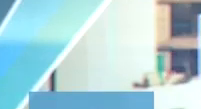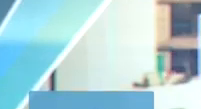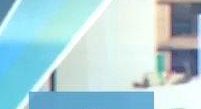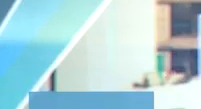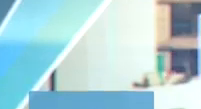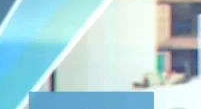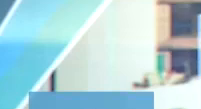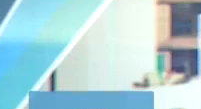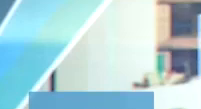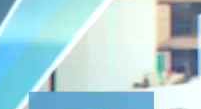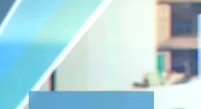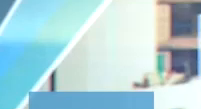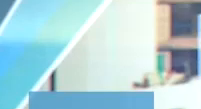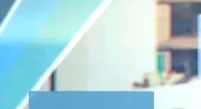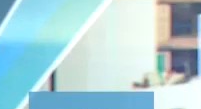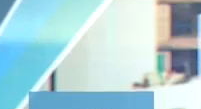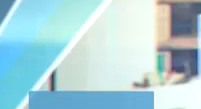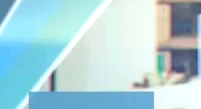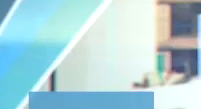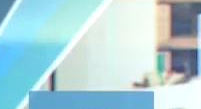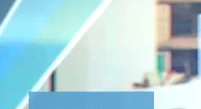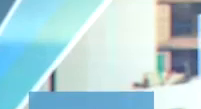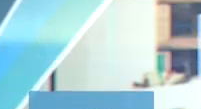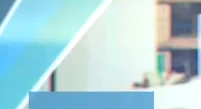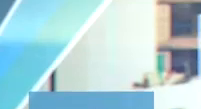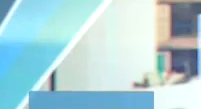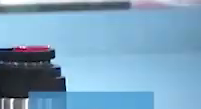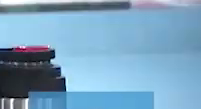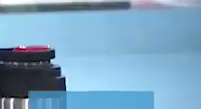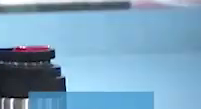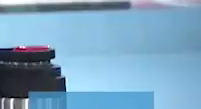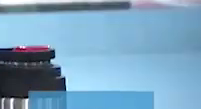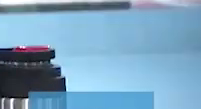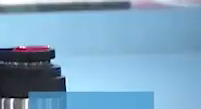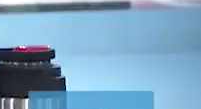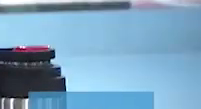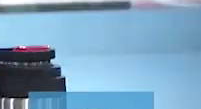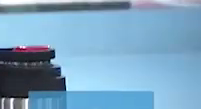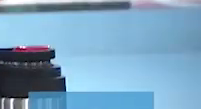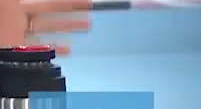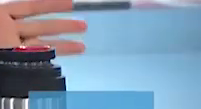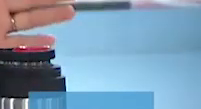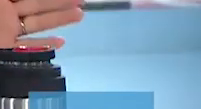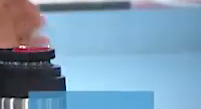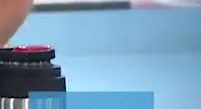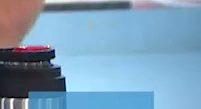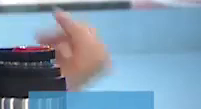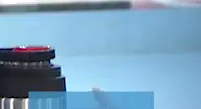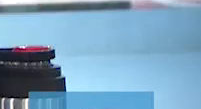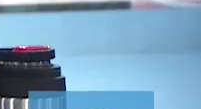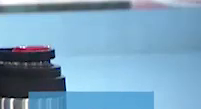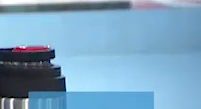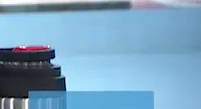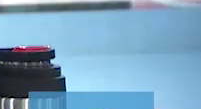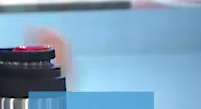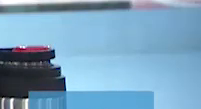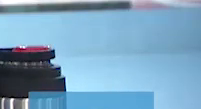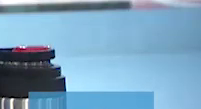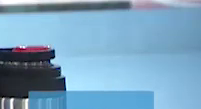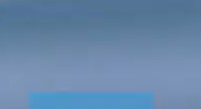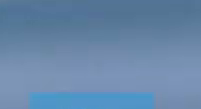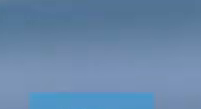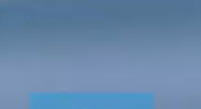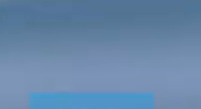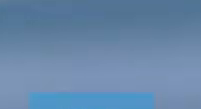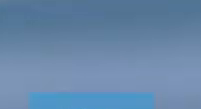fue una medida sabia, porque está hablando de la inclusividad. En el cuadro quedó entre dos mujeres. Entre dos mujeres. Cuando todos esperábamos